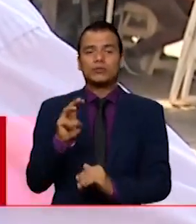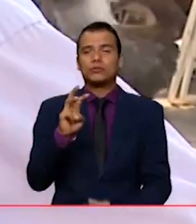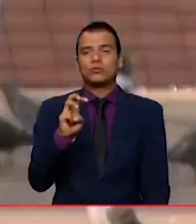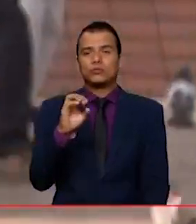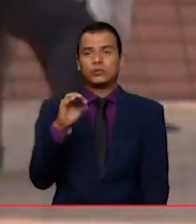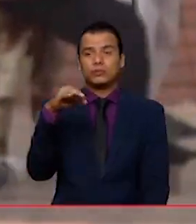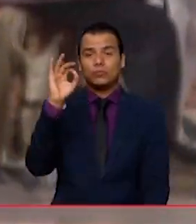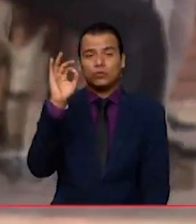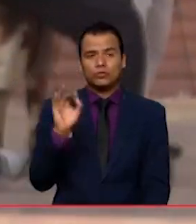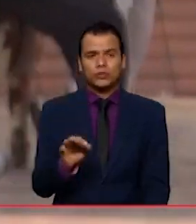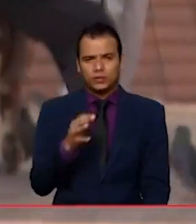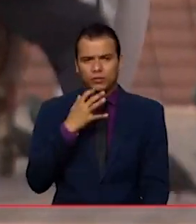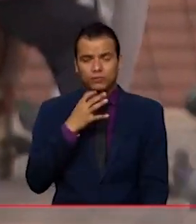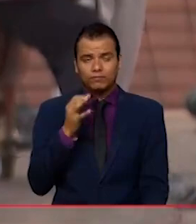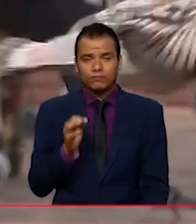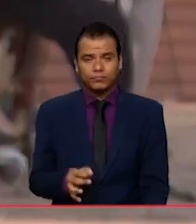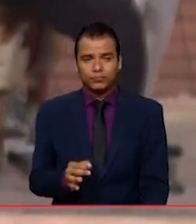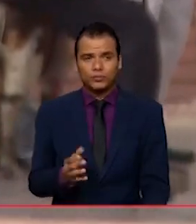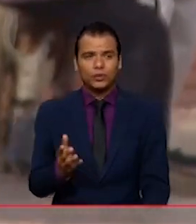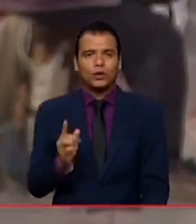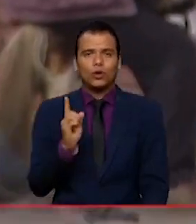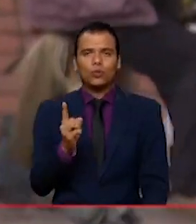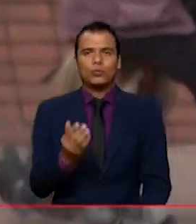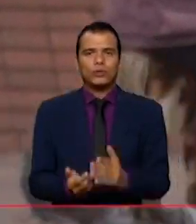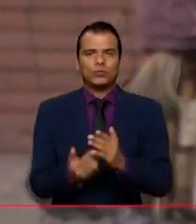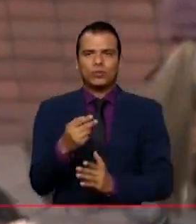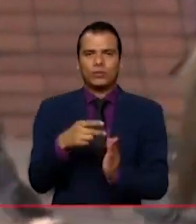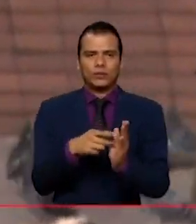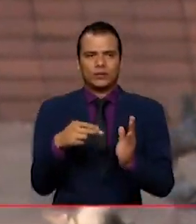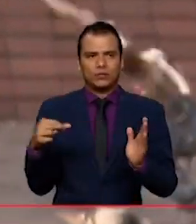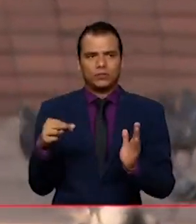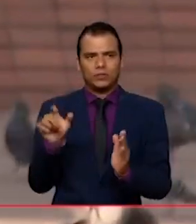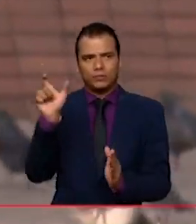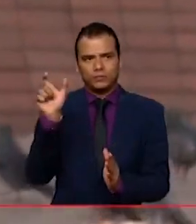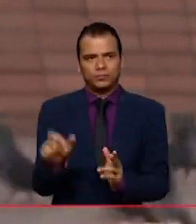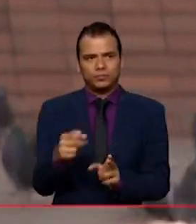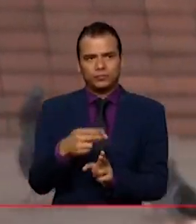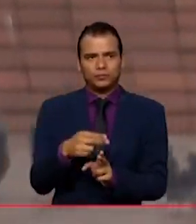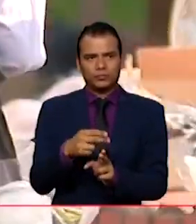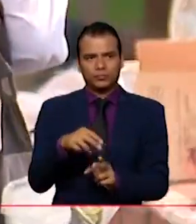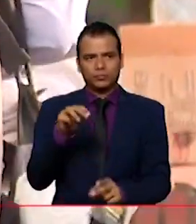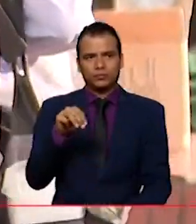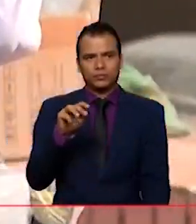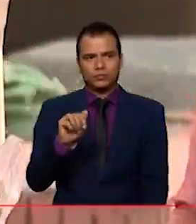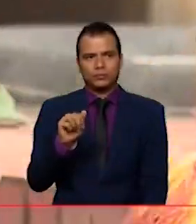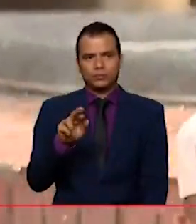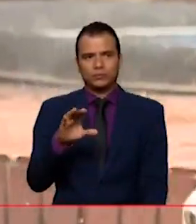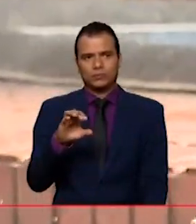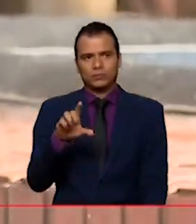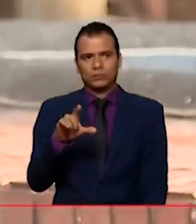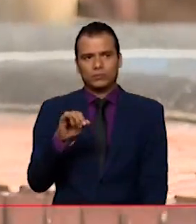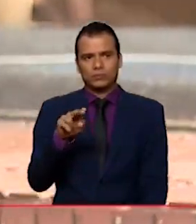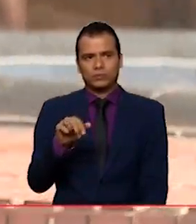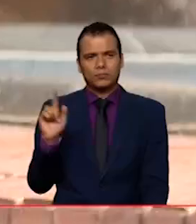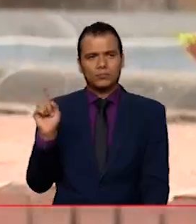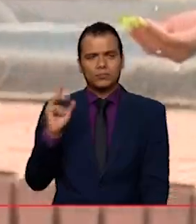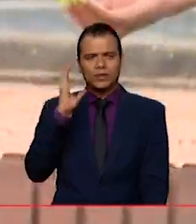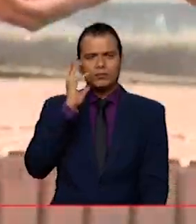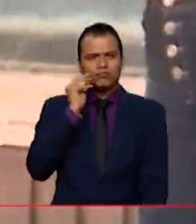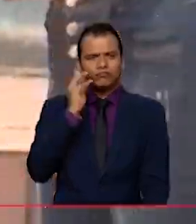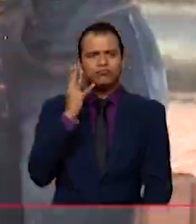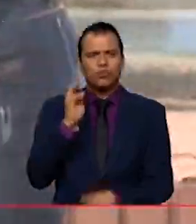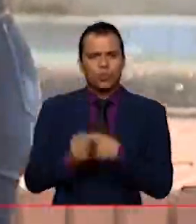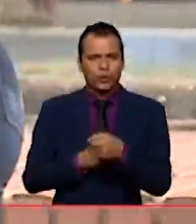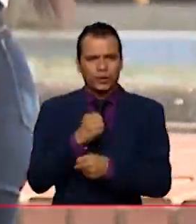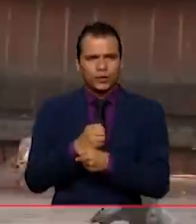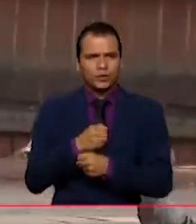el trabajo. El día a día para Marcelino Victoria, fotógrafo con más de 40 años de experiencia, tiene lugar en la